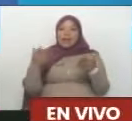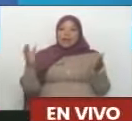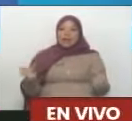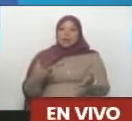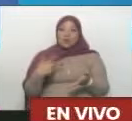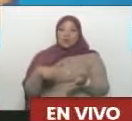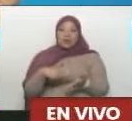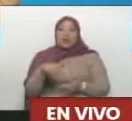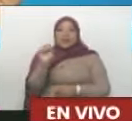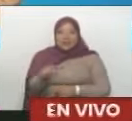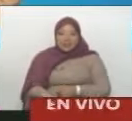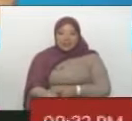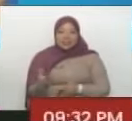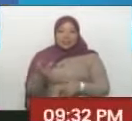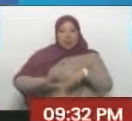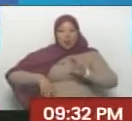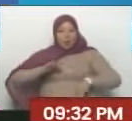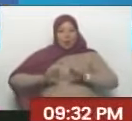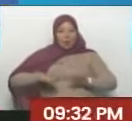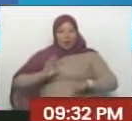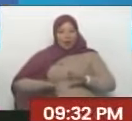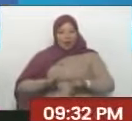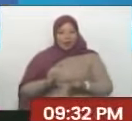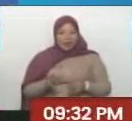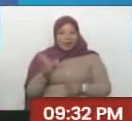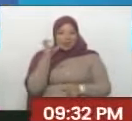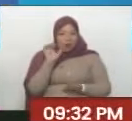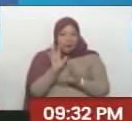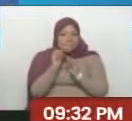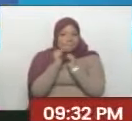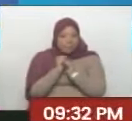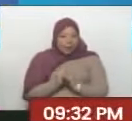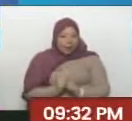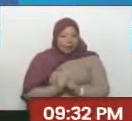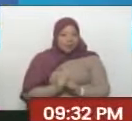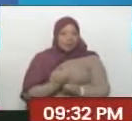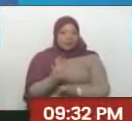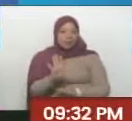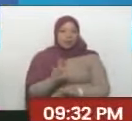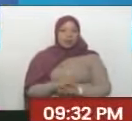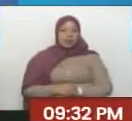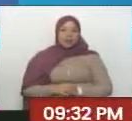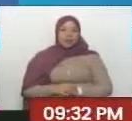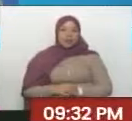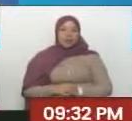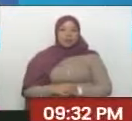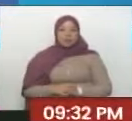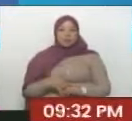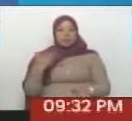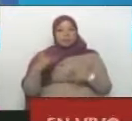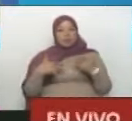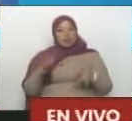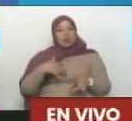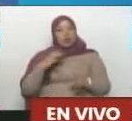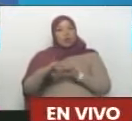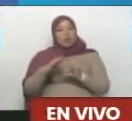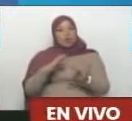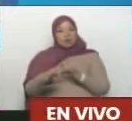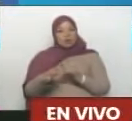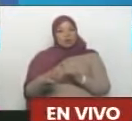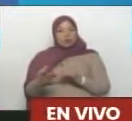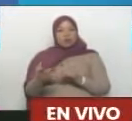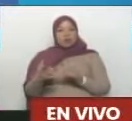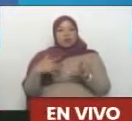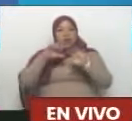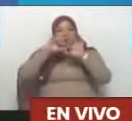Salsa, ya va a bailar porque ahora viene el tambor. ¿Ah? Ahora, Cilita me decía, si alguien puede comunicar,